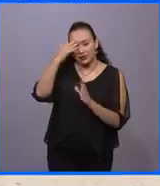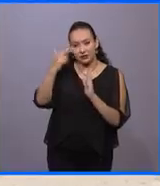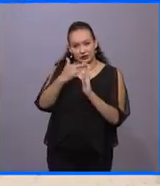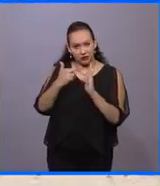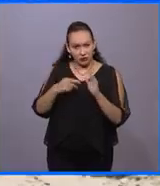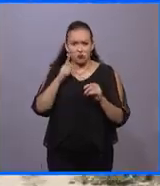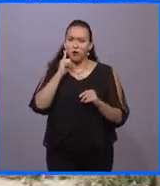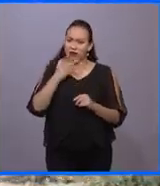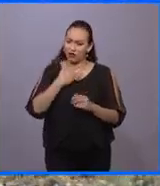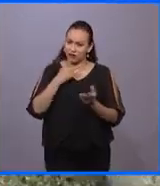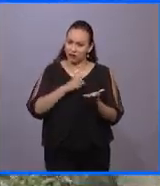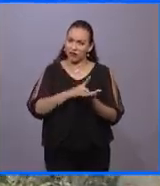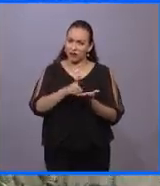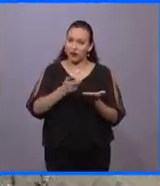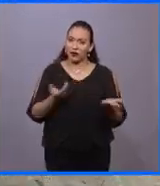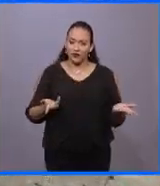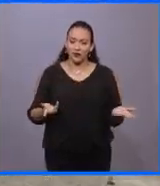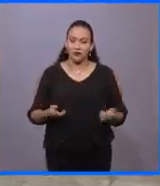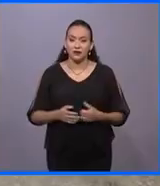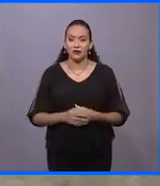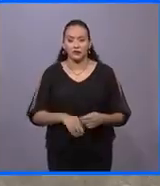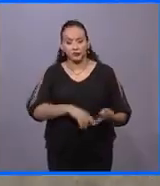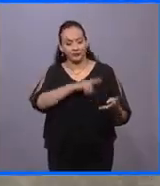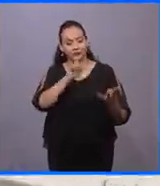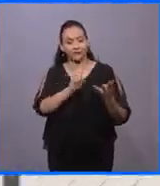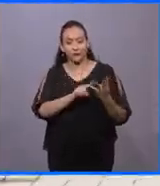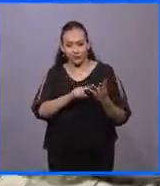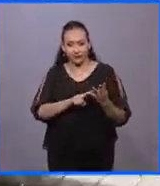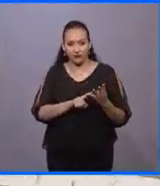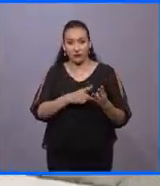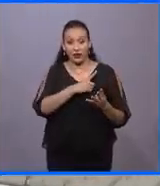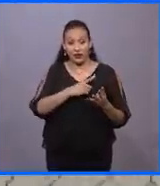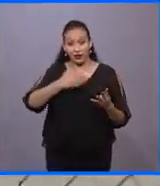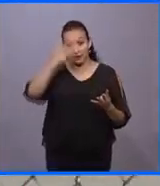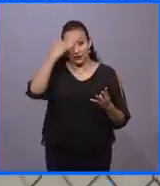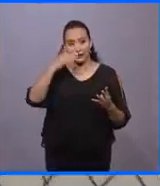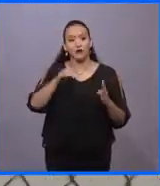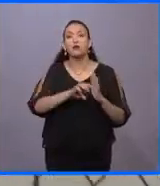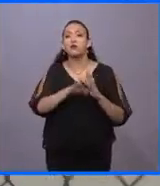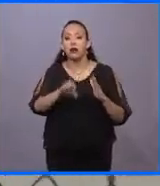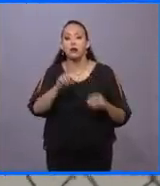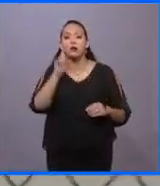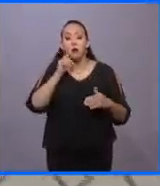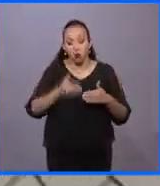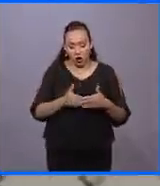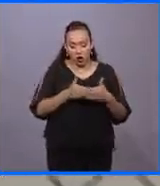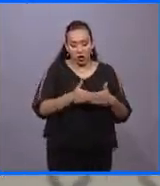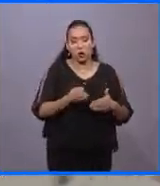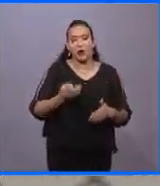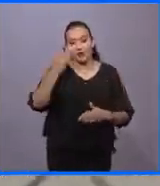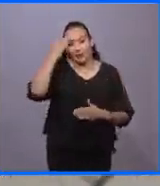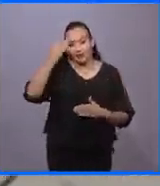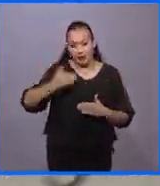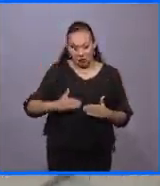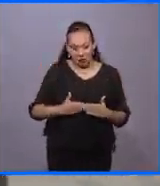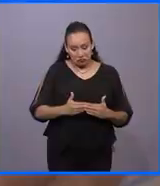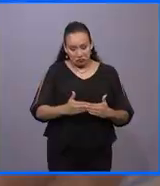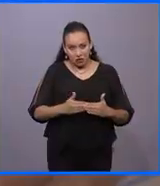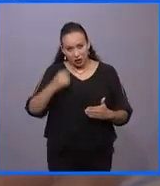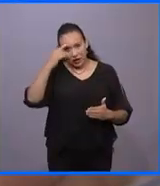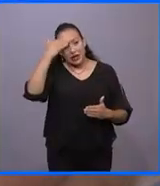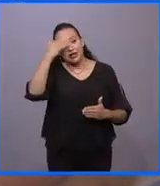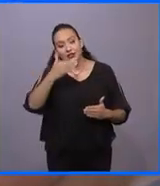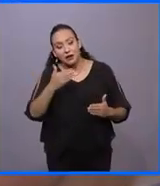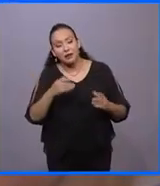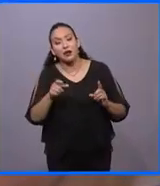deben observar en el lugar de la detención. Y cuarto, que se conozca el estado de embarazo al momento de la detención con el fin de saber su situación